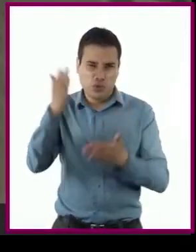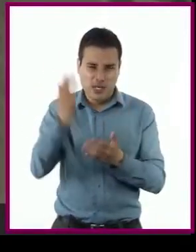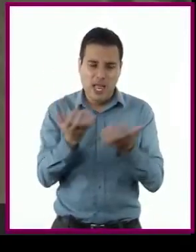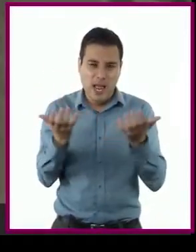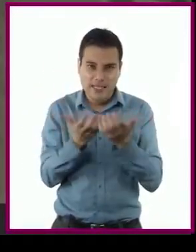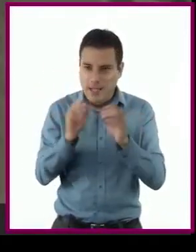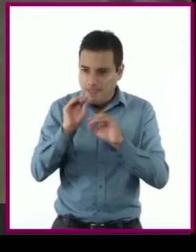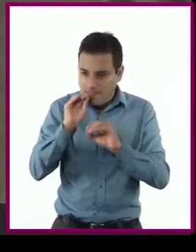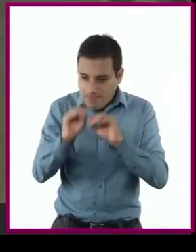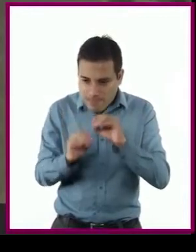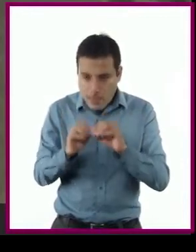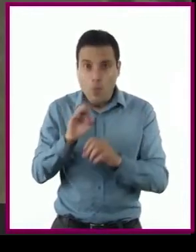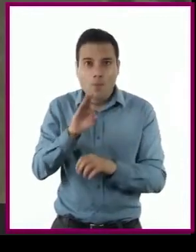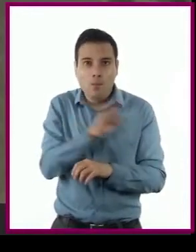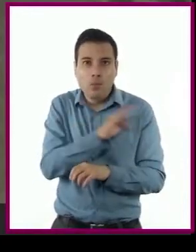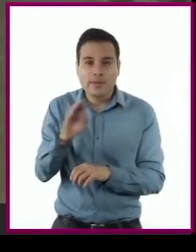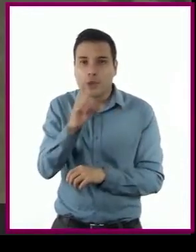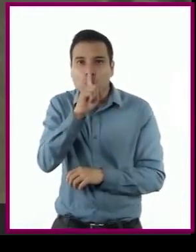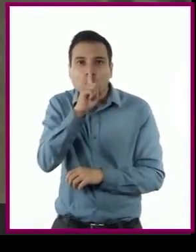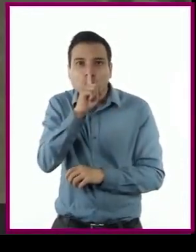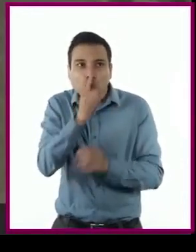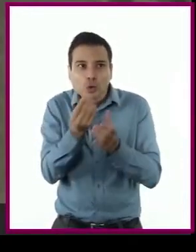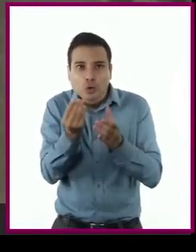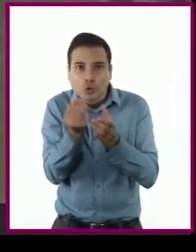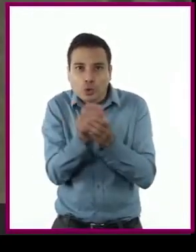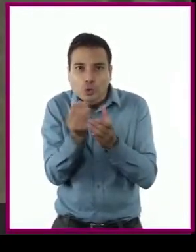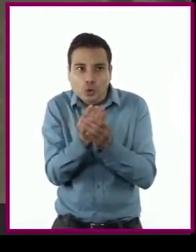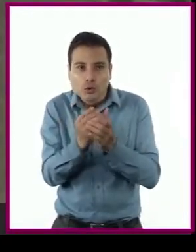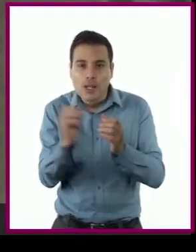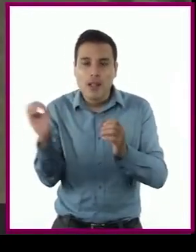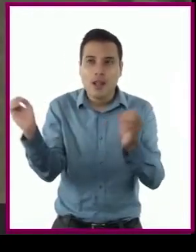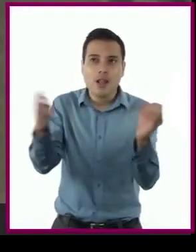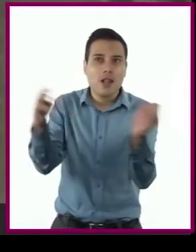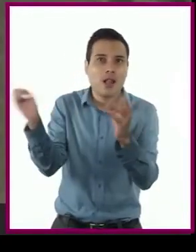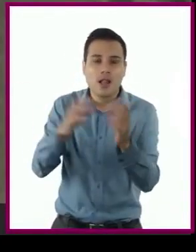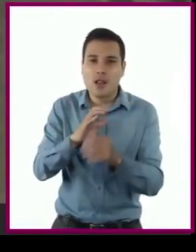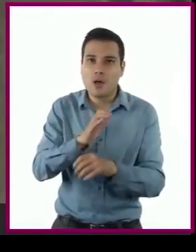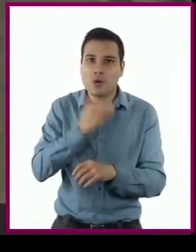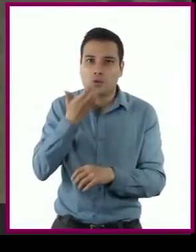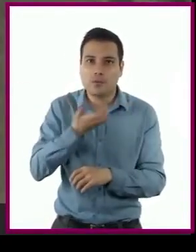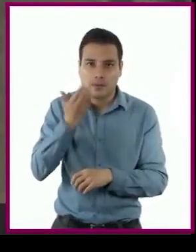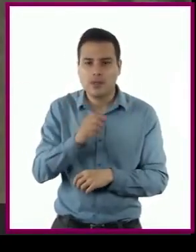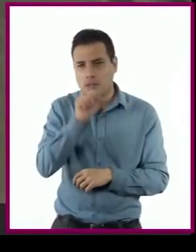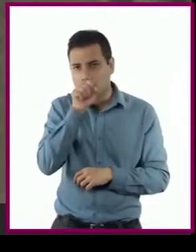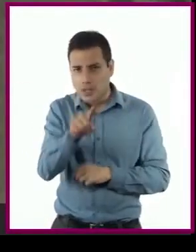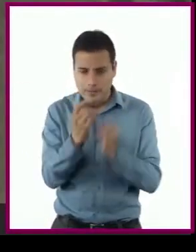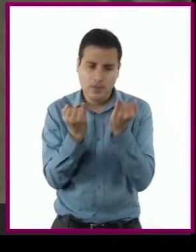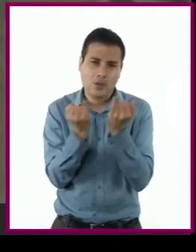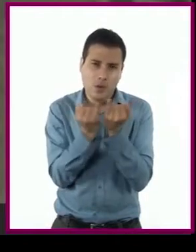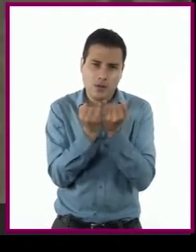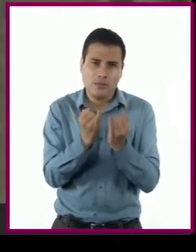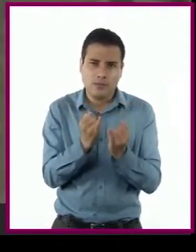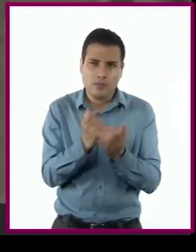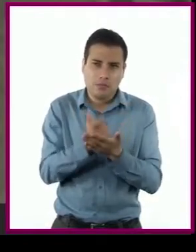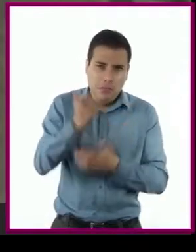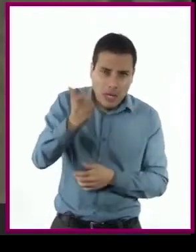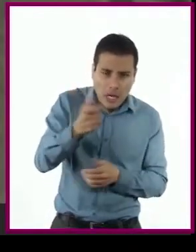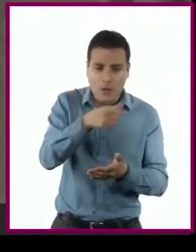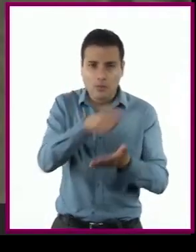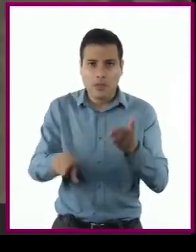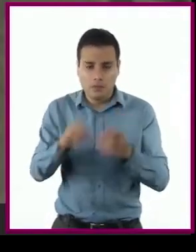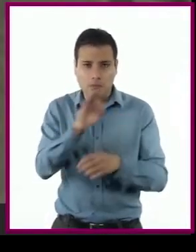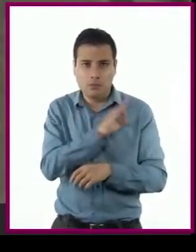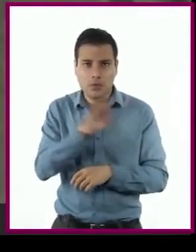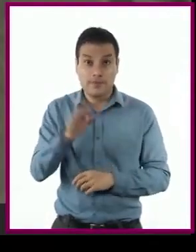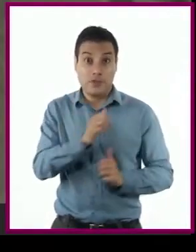para encriptar mensajes y después se vendió para encriptar transacciones comerciales. De este modo, el